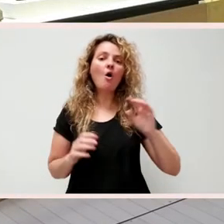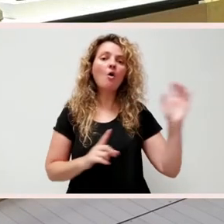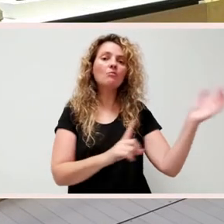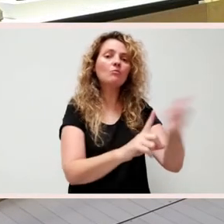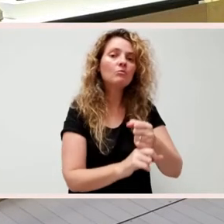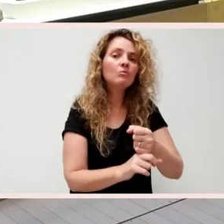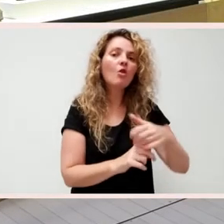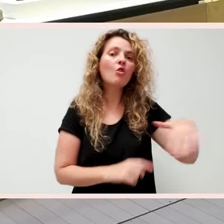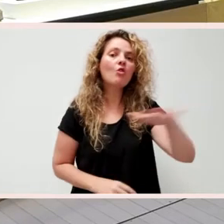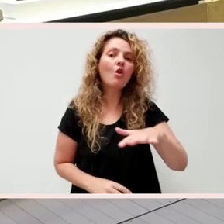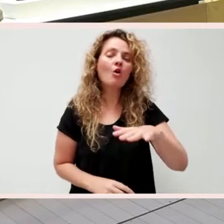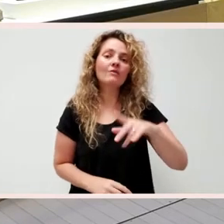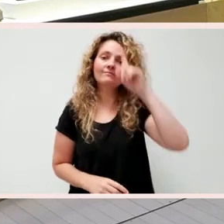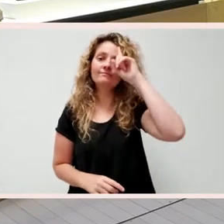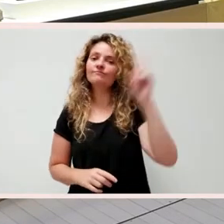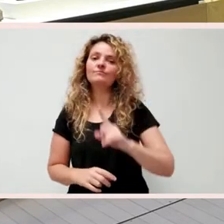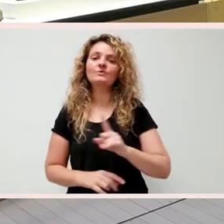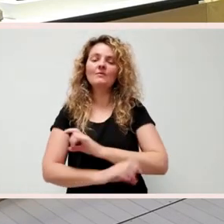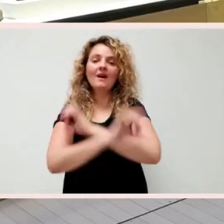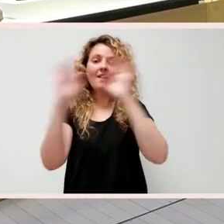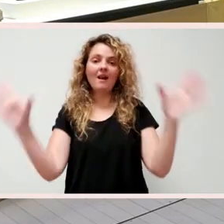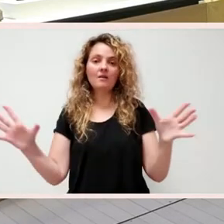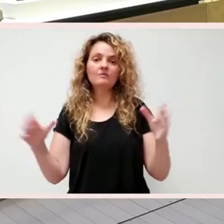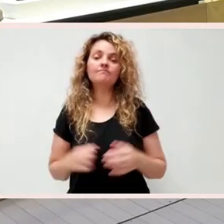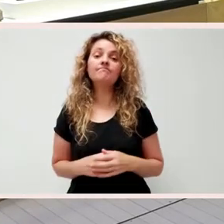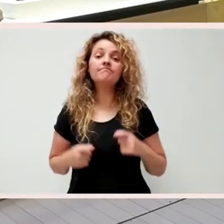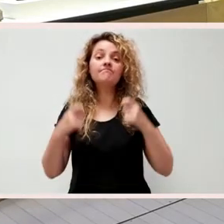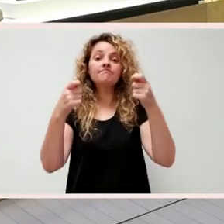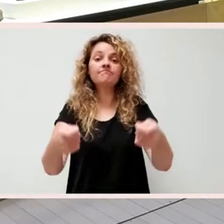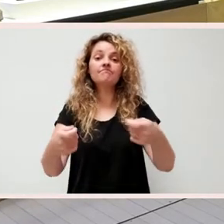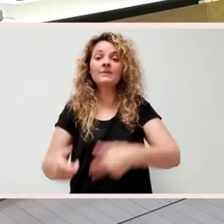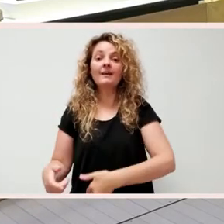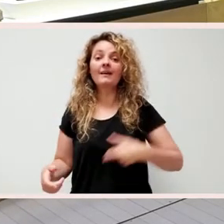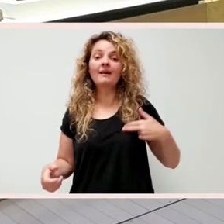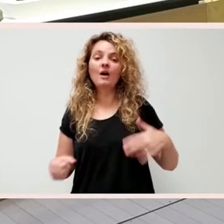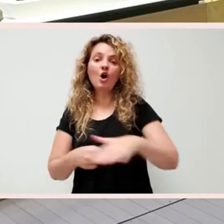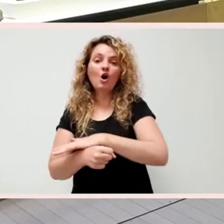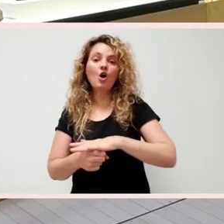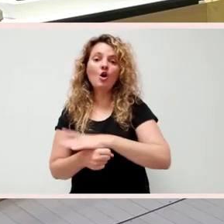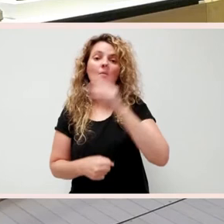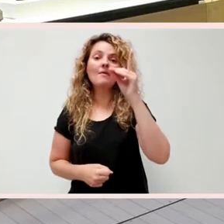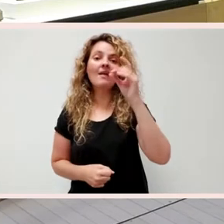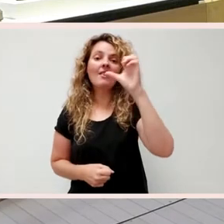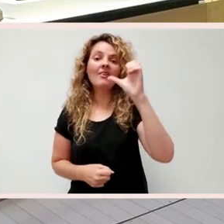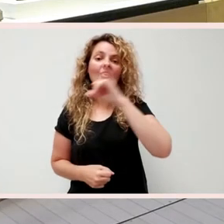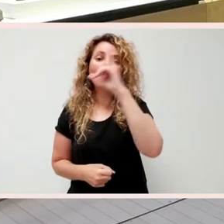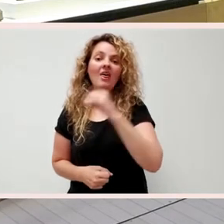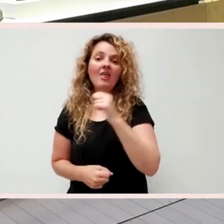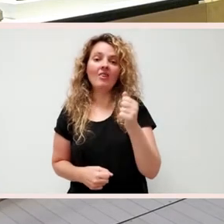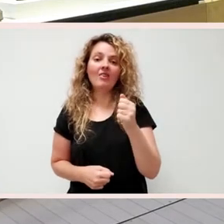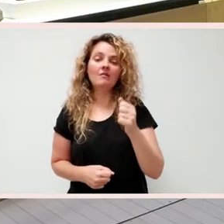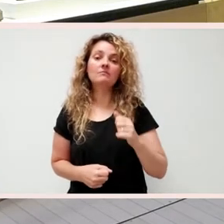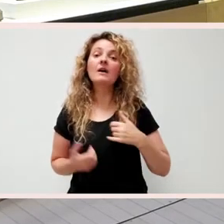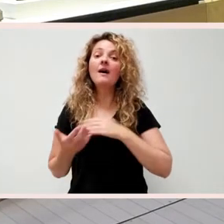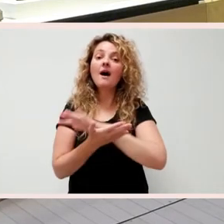bueno, ao contexto que se está dando é para a comarca de Deza, así de forma xenérica, e para